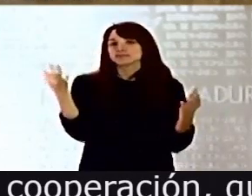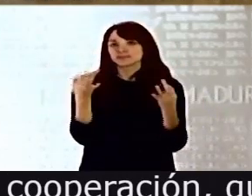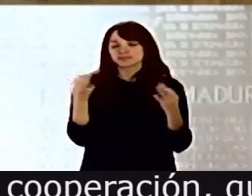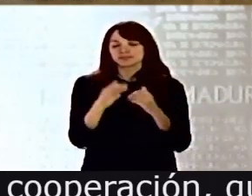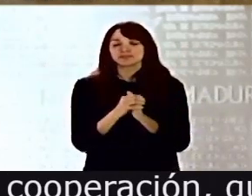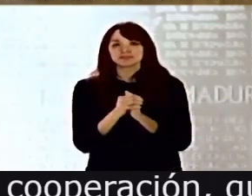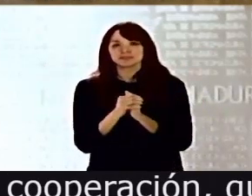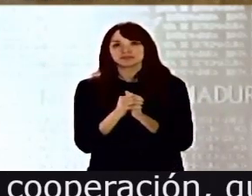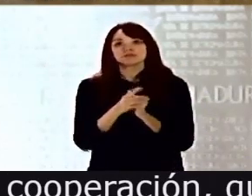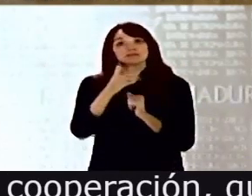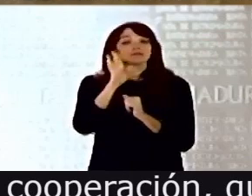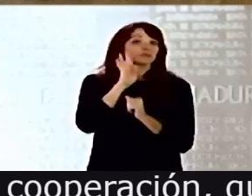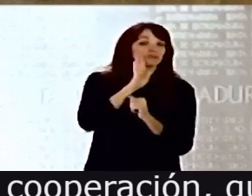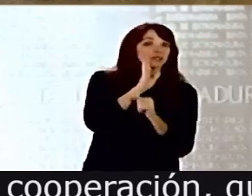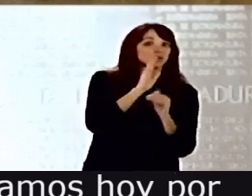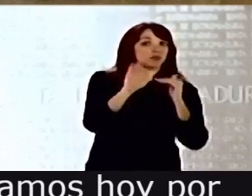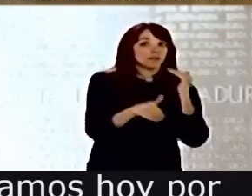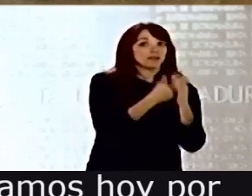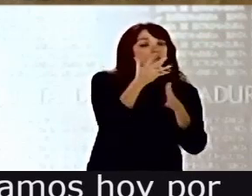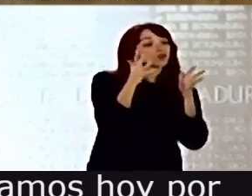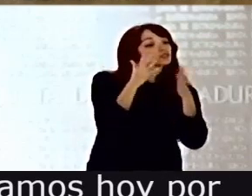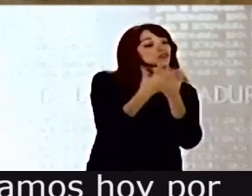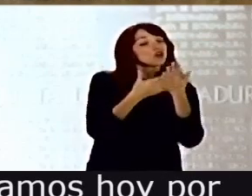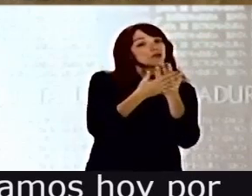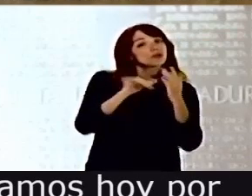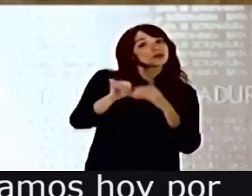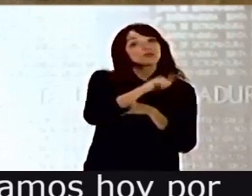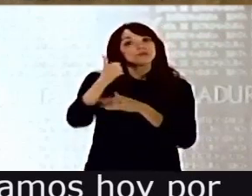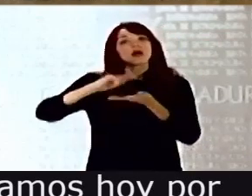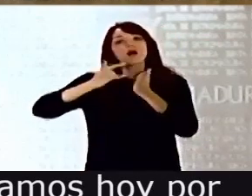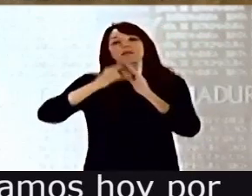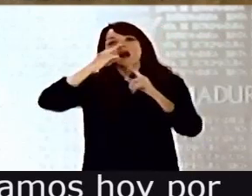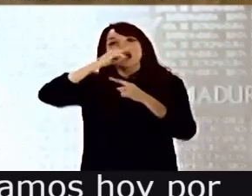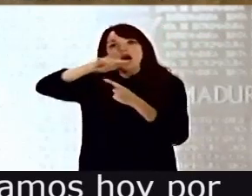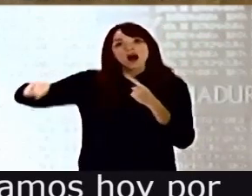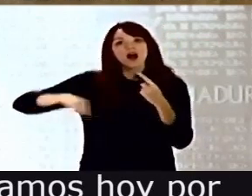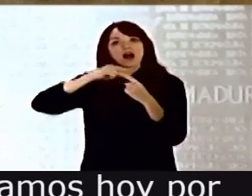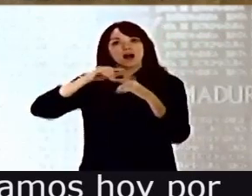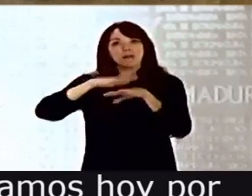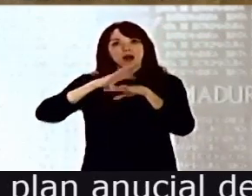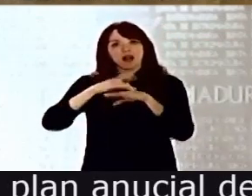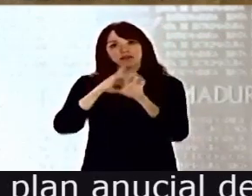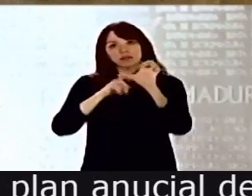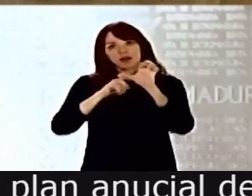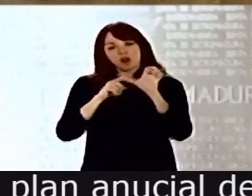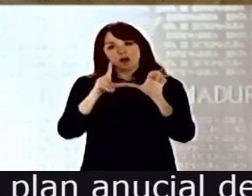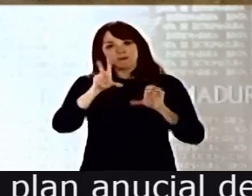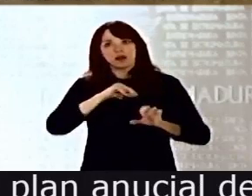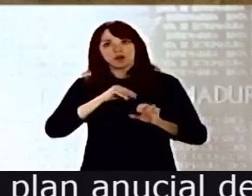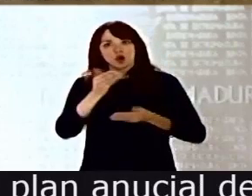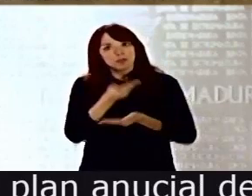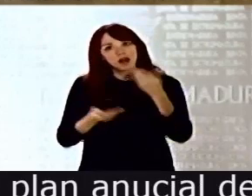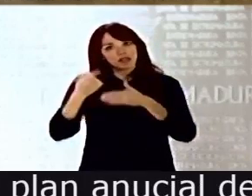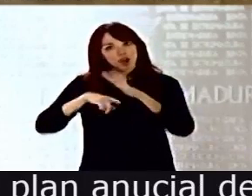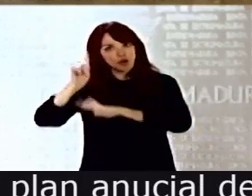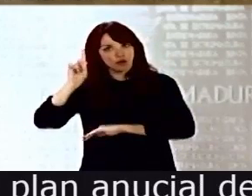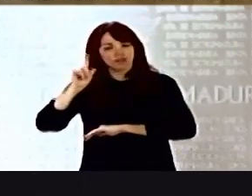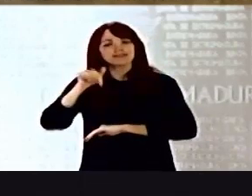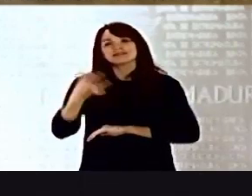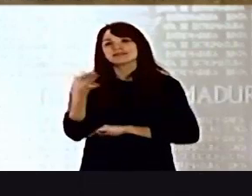leído y visto bueno en el Consejo de Gobierno el Plan Anual de la Cooperación Extremeña para el año 20. Los planes anuales de la cooperación extremeña son